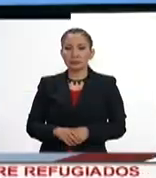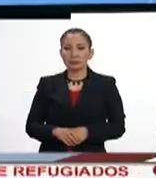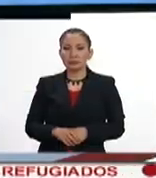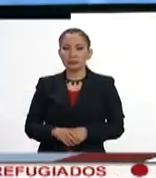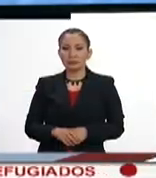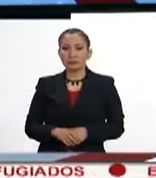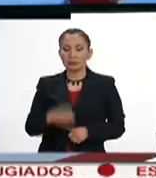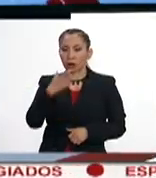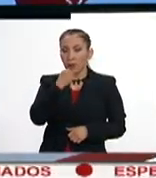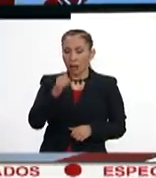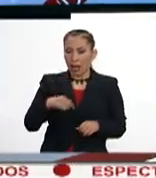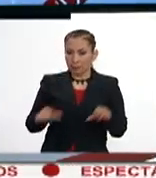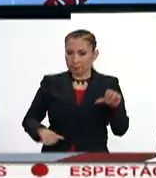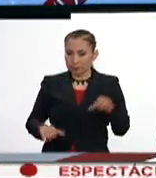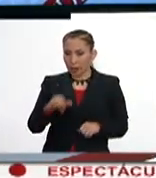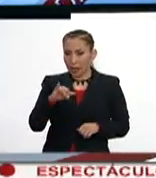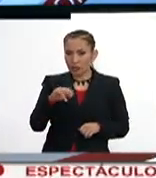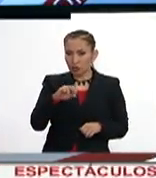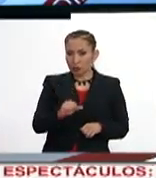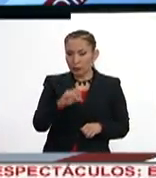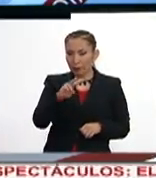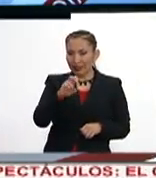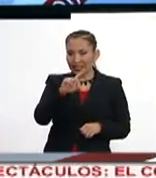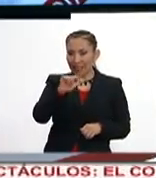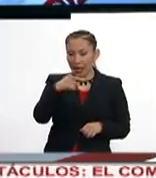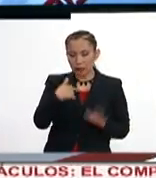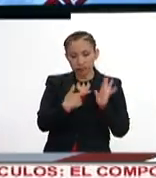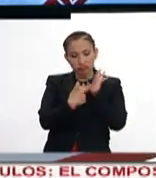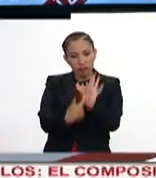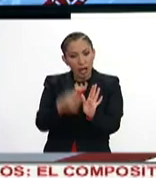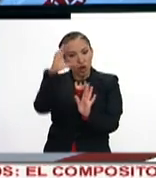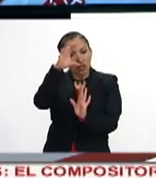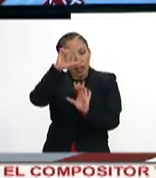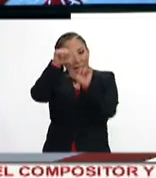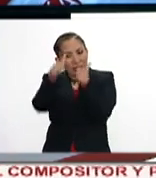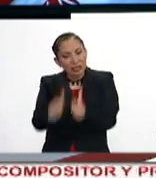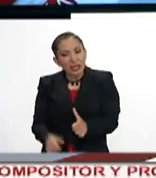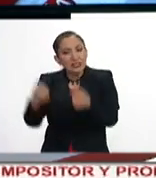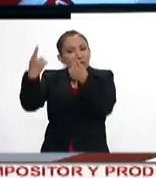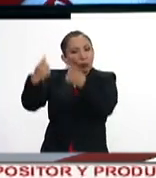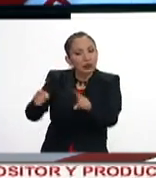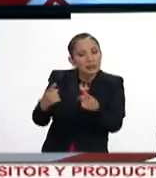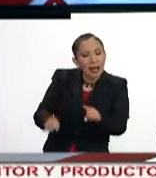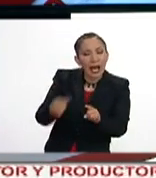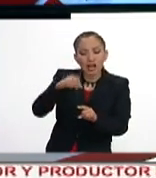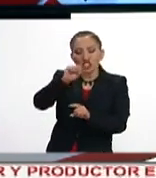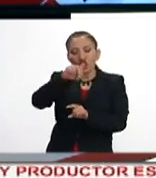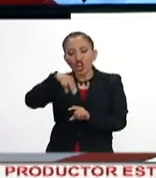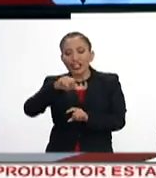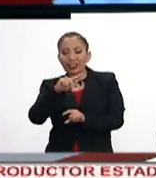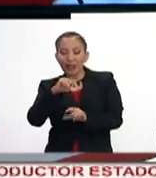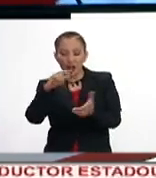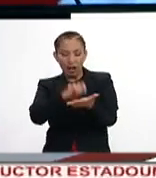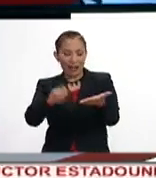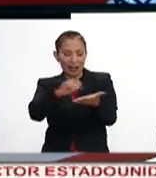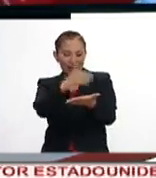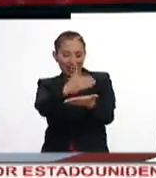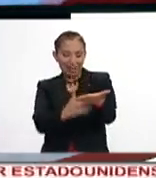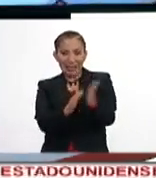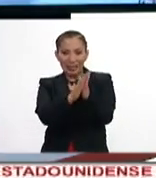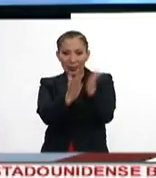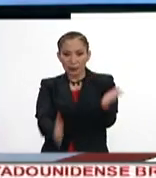Y el activista Jesús Cruz Villegas expone los aportes culturales y artísticos de la música sonidera en el libro llamado